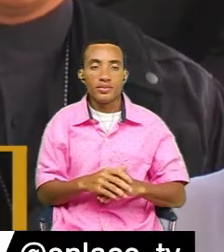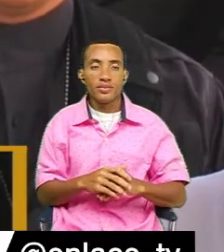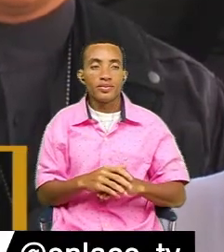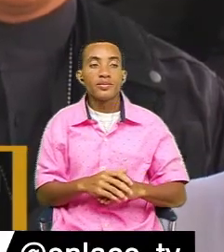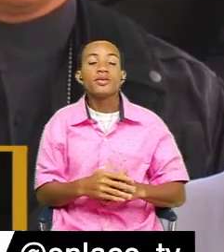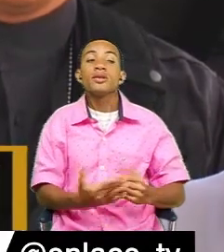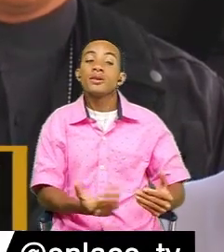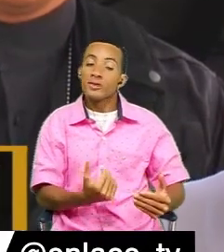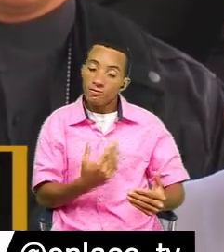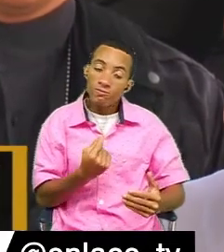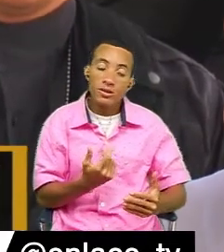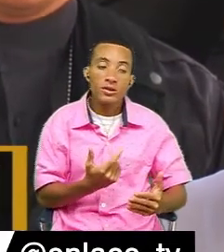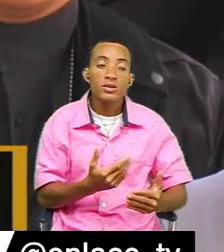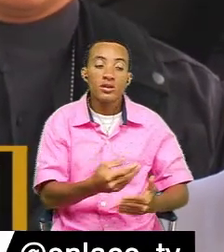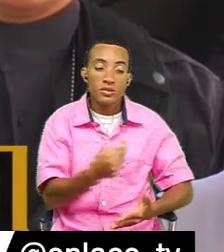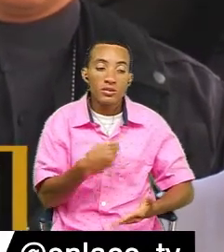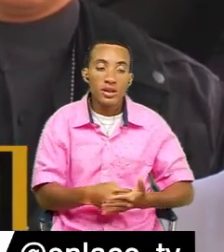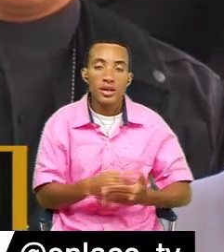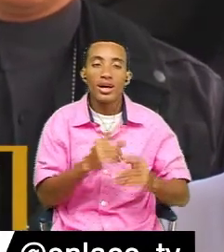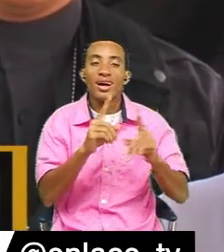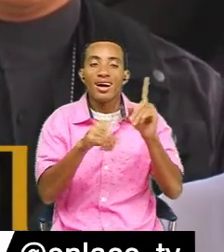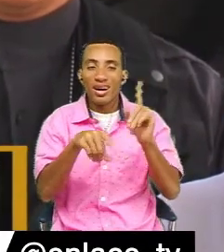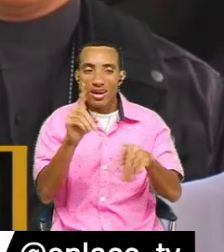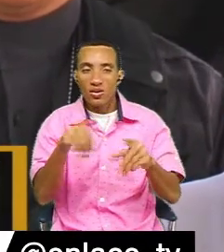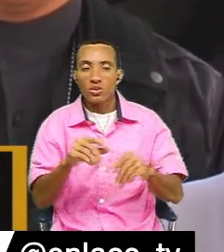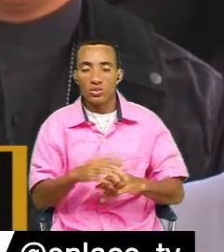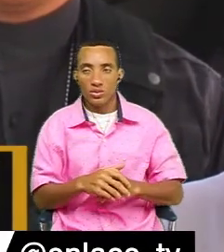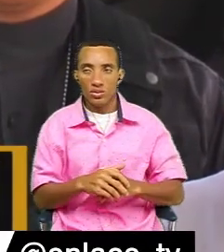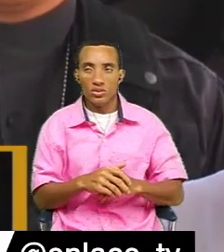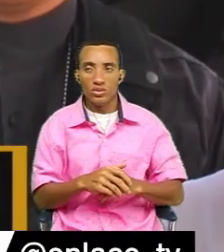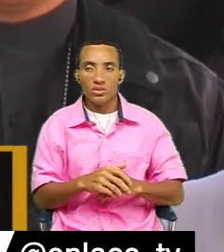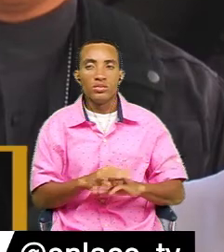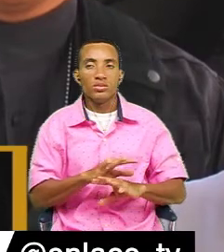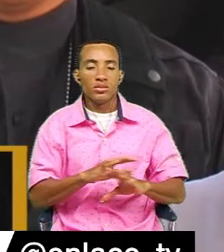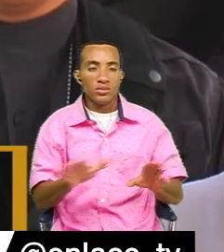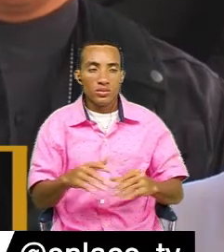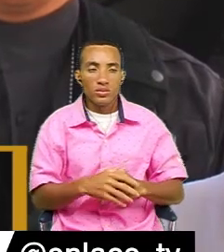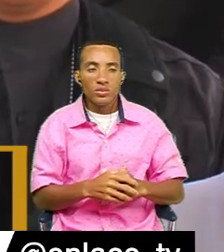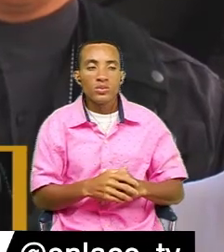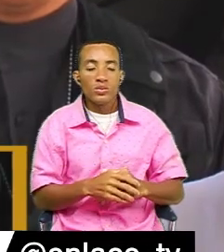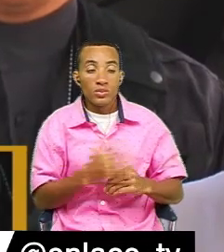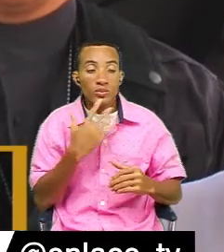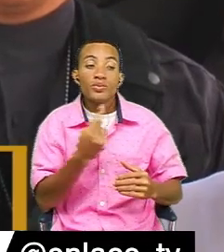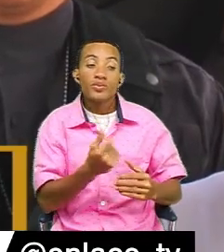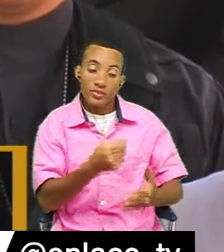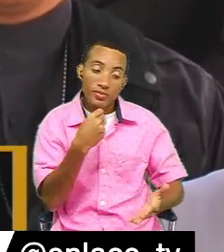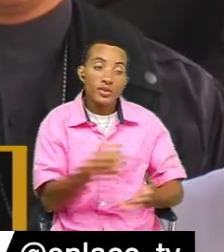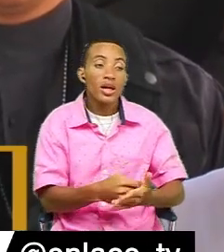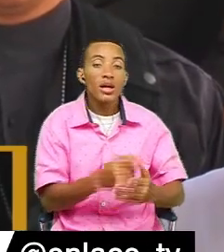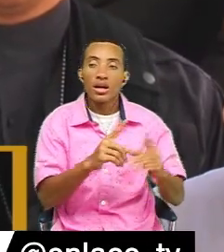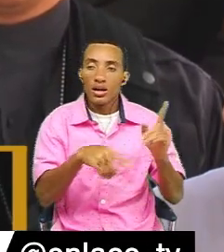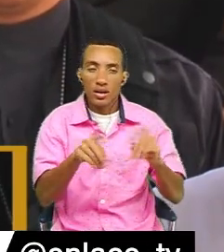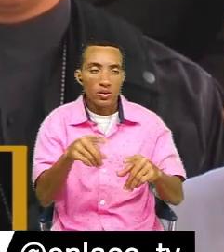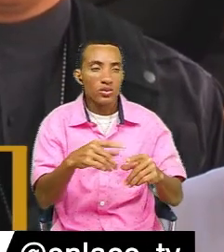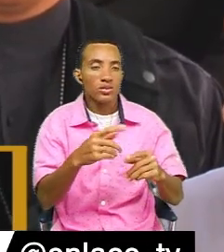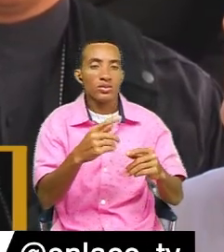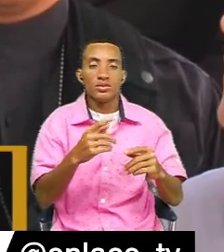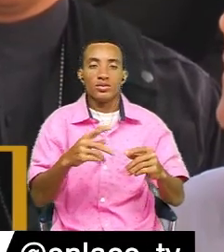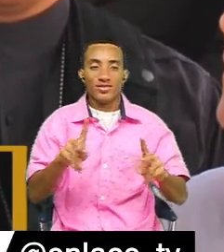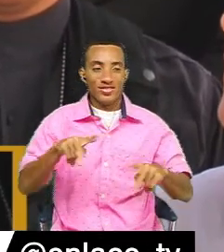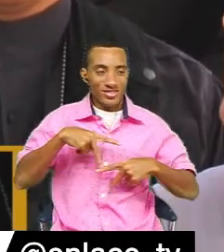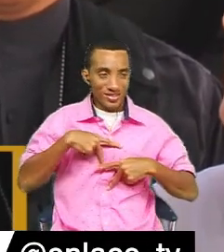él direccionaba a algunos sujetos que coadyudaban en el tema de los cobros extorsivos a diferentes comerciantes de aquí de